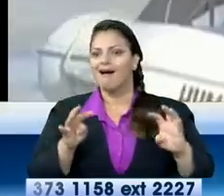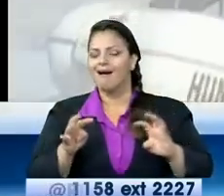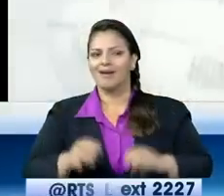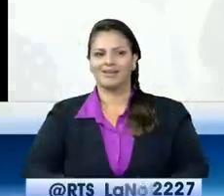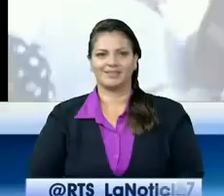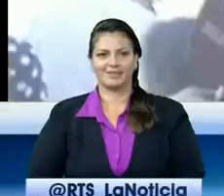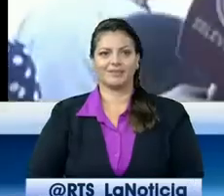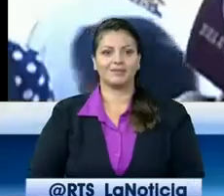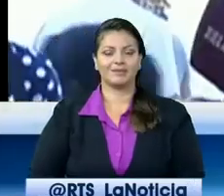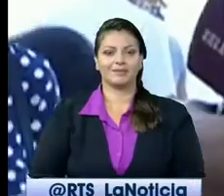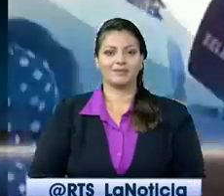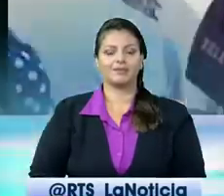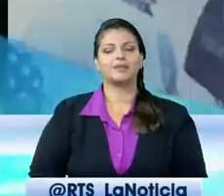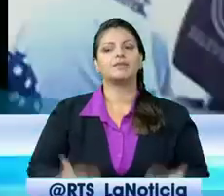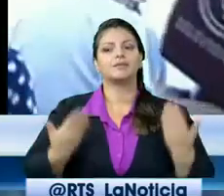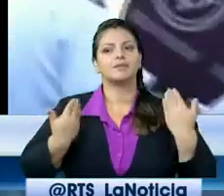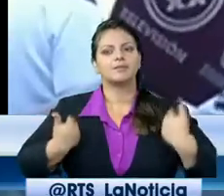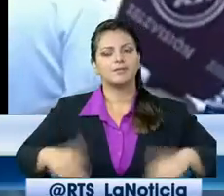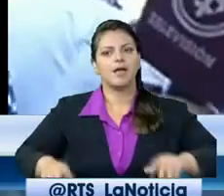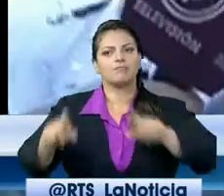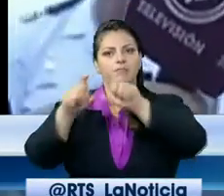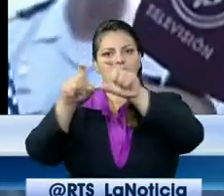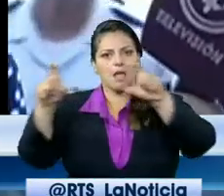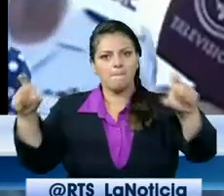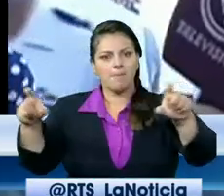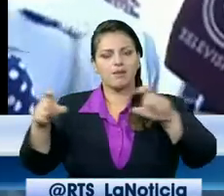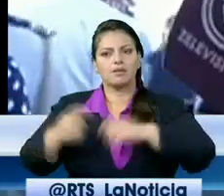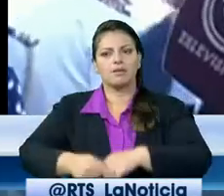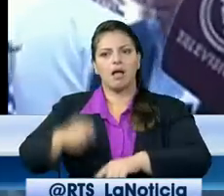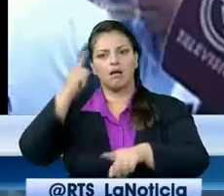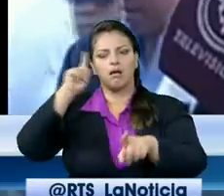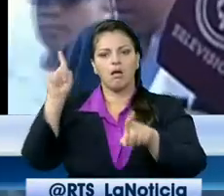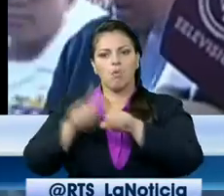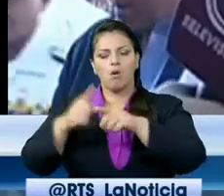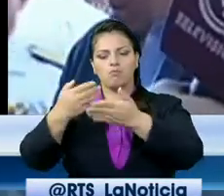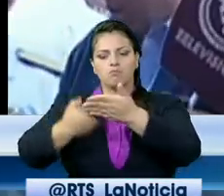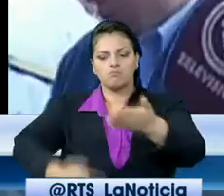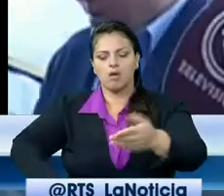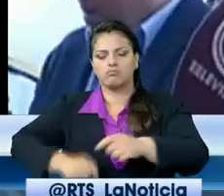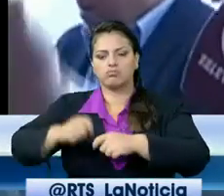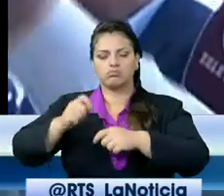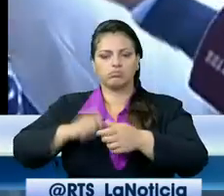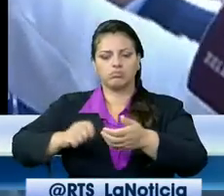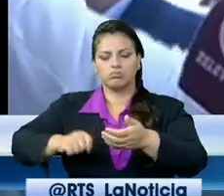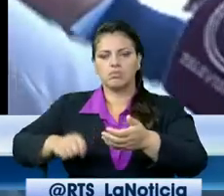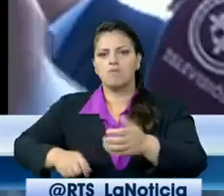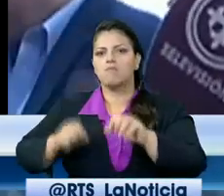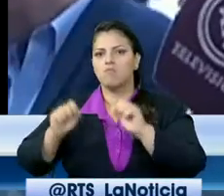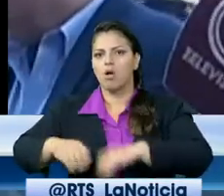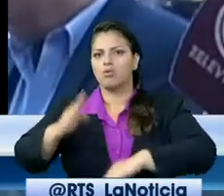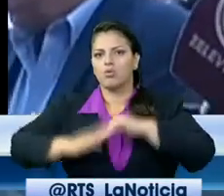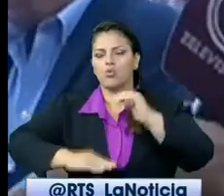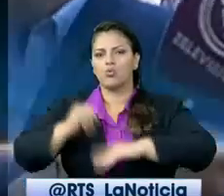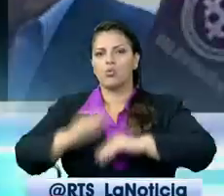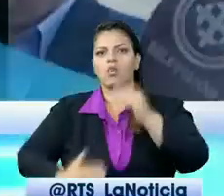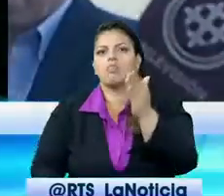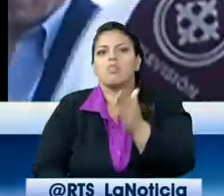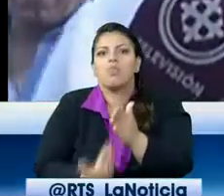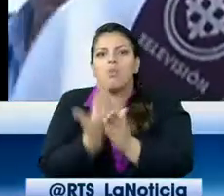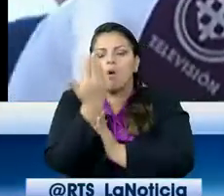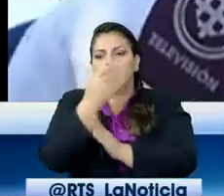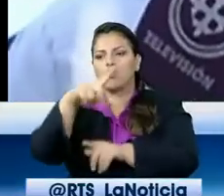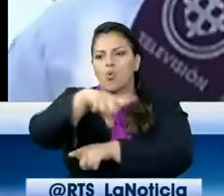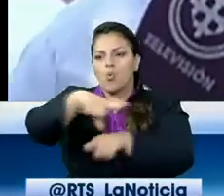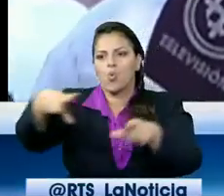suscripción de un contrato para construir e inaugurar el año que viene en esta misma fecha un gran muelle que va precisamente desde aquí, donde acodera el Valle